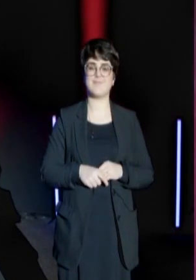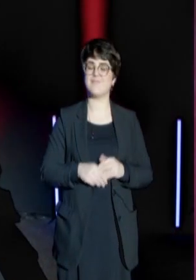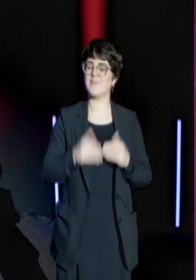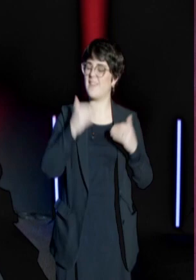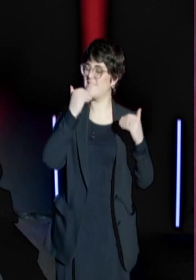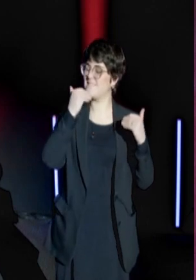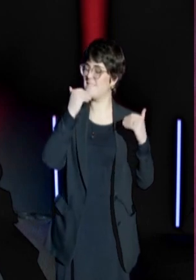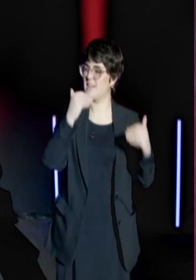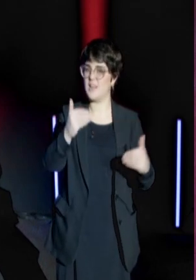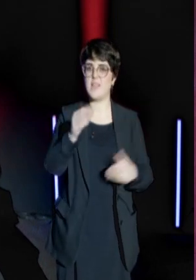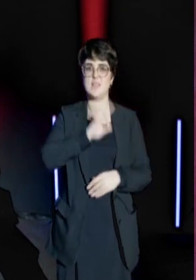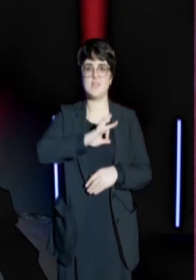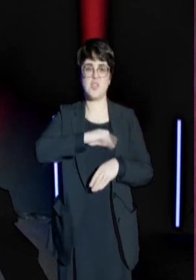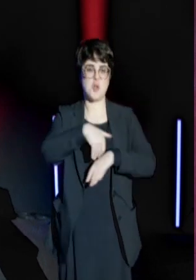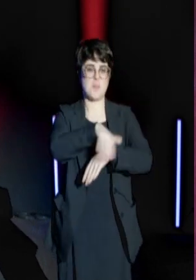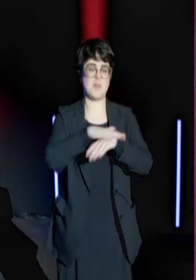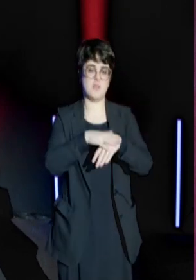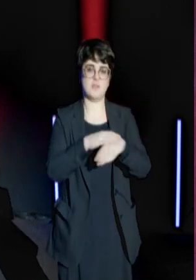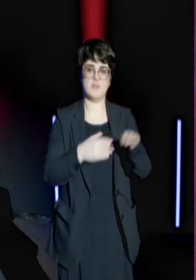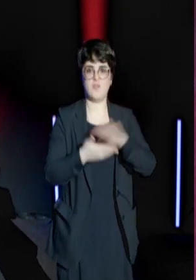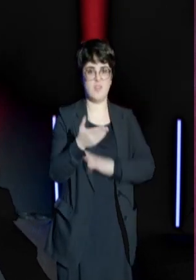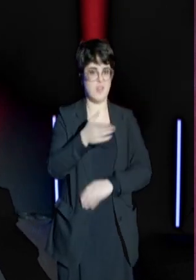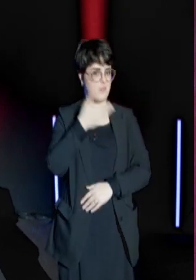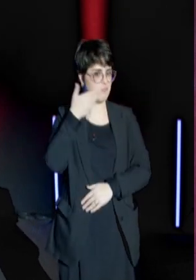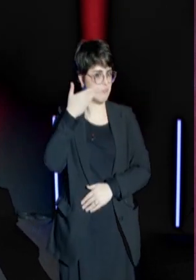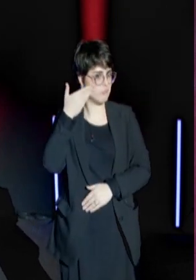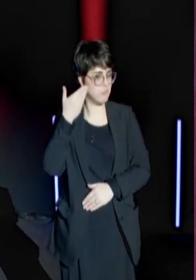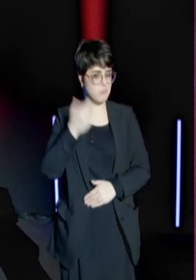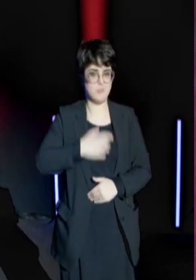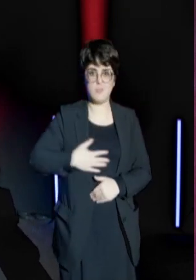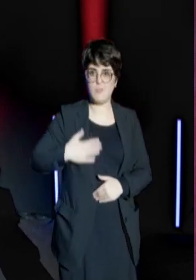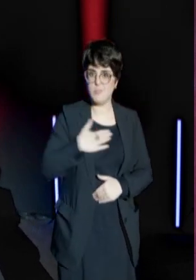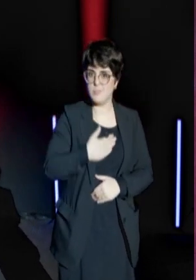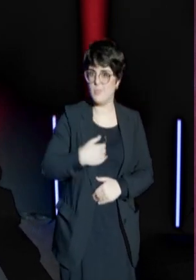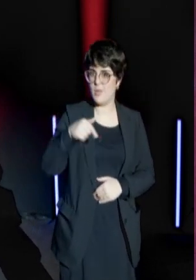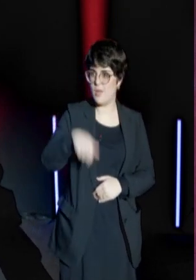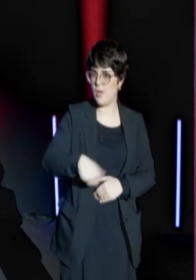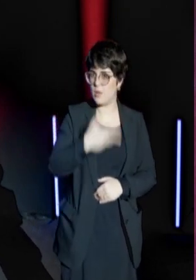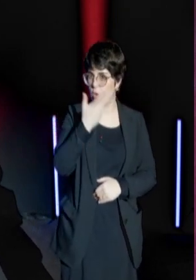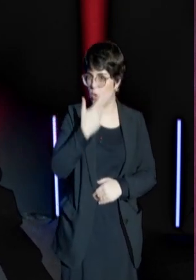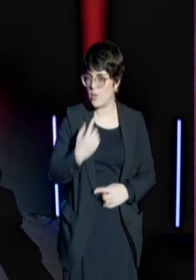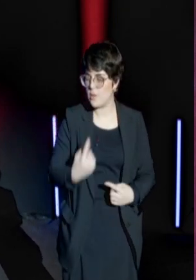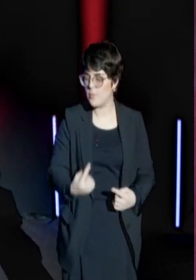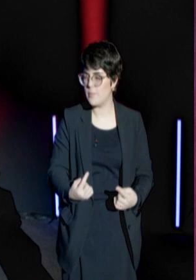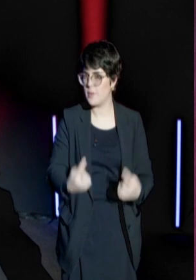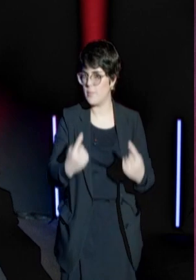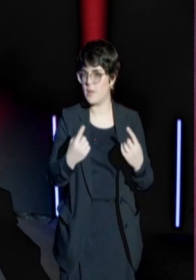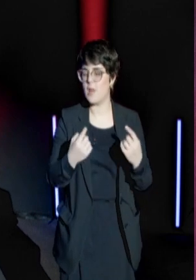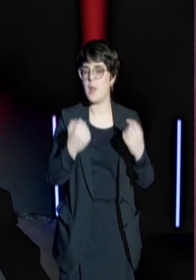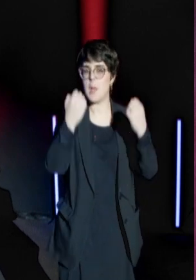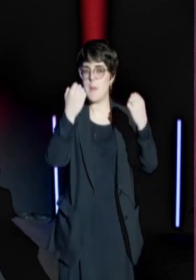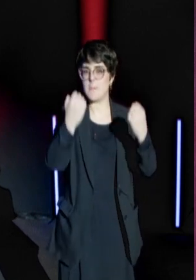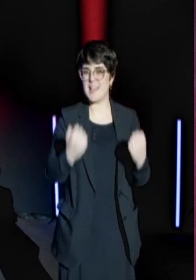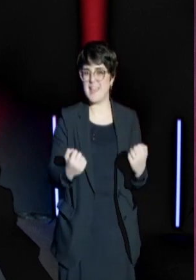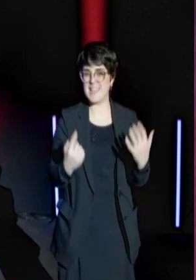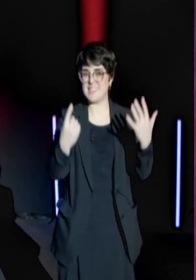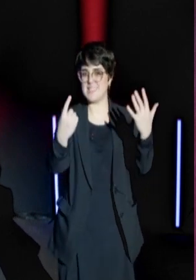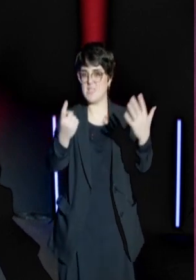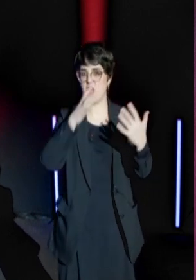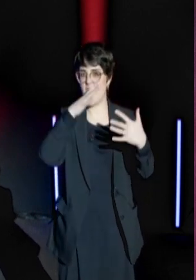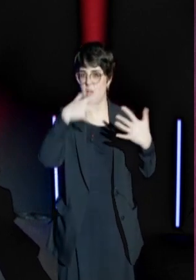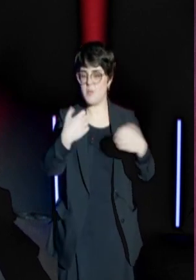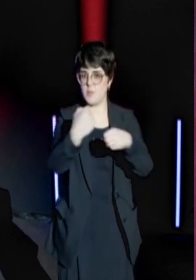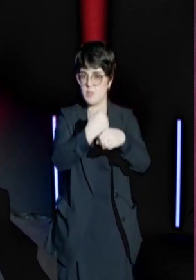Muchísimas gracias señor ministro un privilegio y un honor conocer de primera mano los seis Pilares en los que estáis